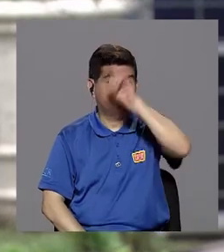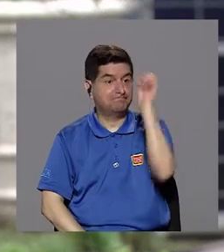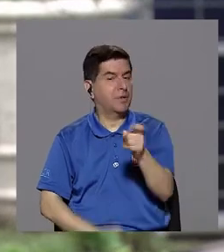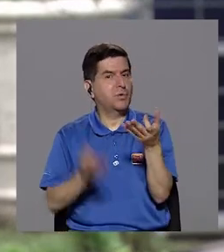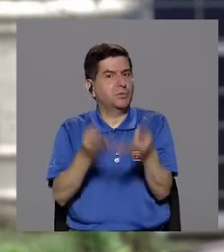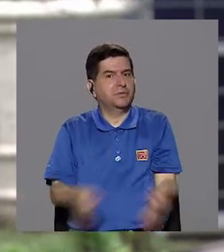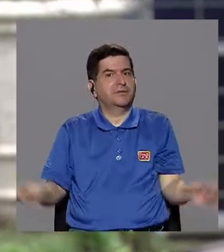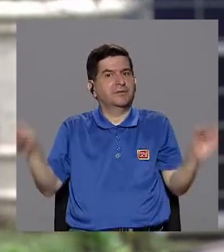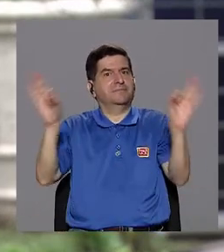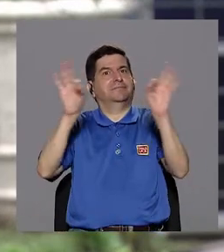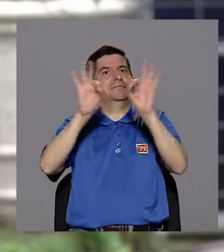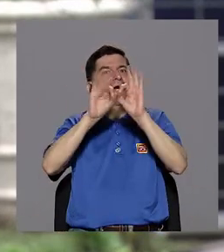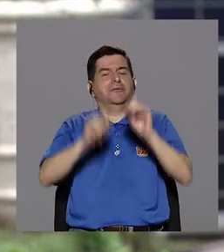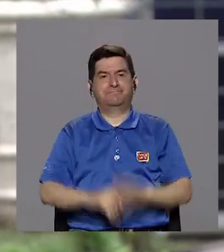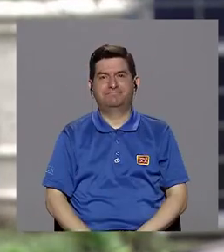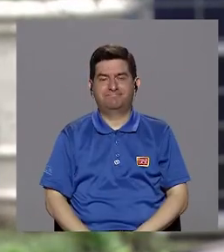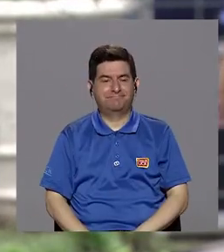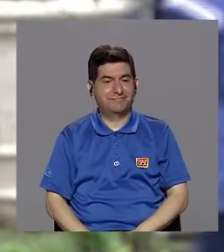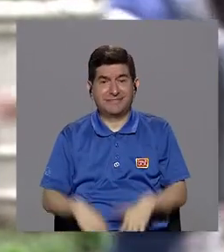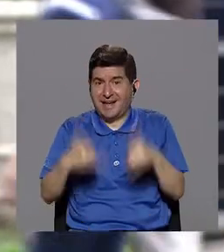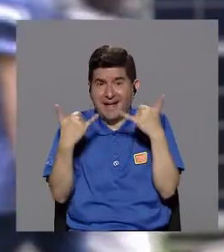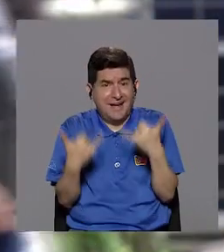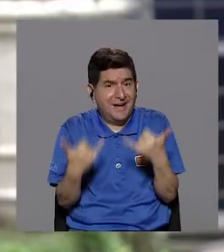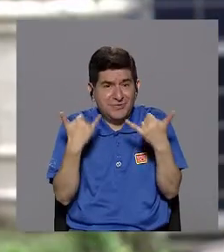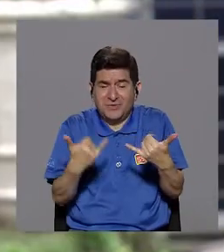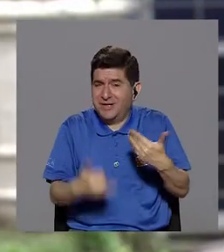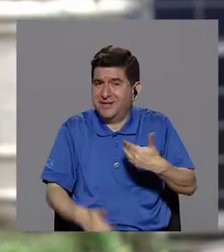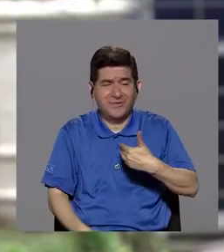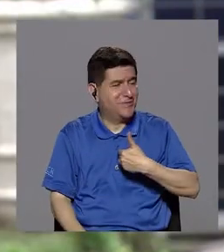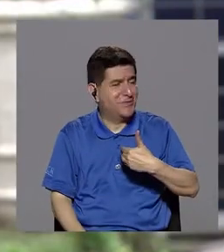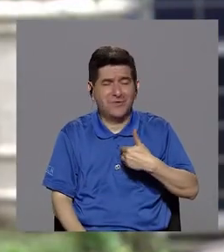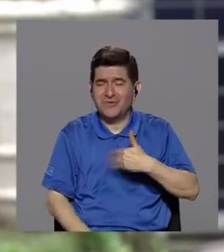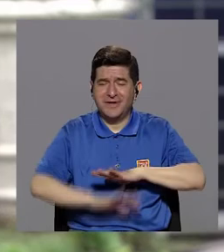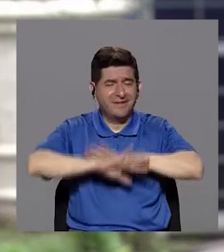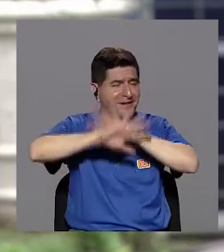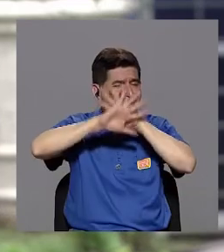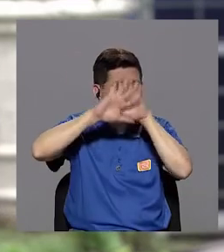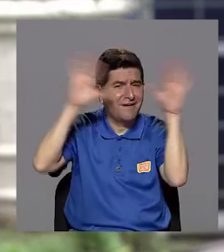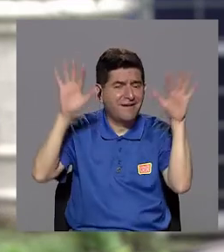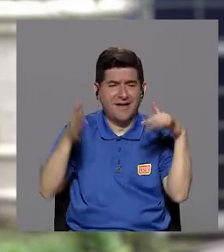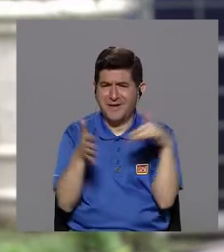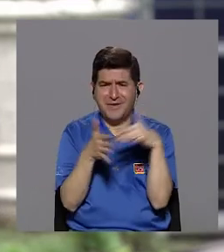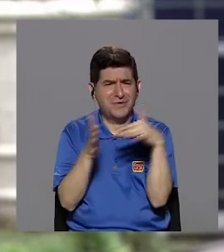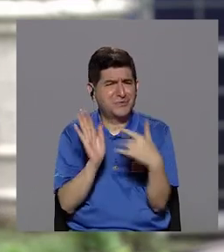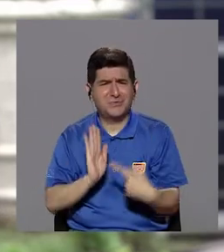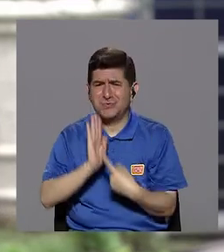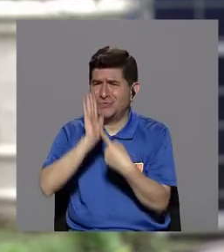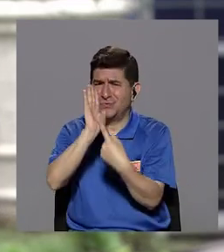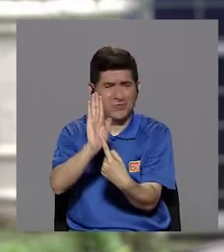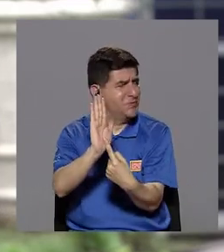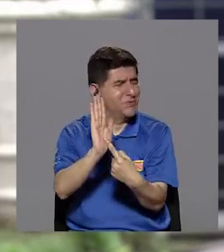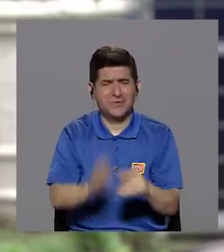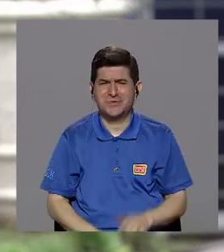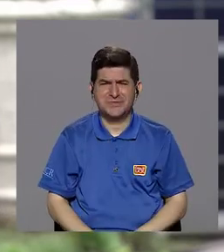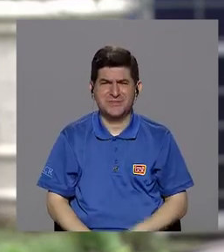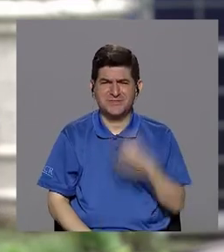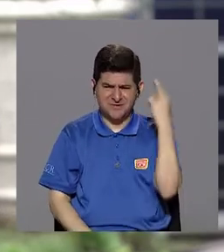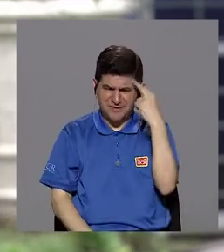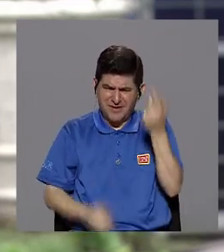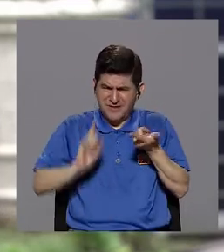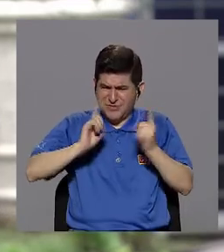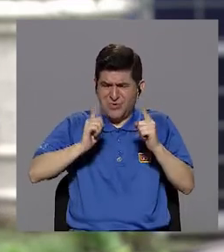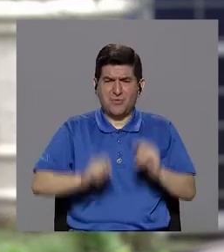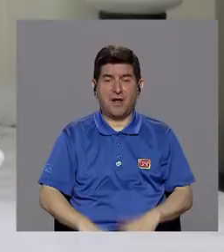pregunta, ¿verdad? Porque todavía no se tiene una claridad o los estudios no han definido claramente cuál es la